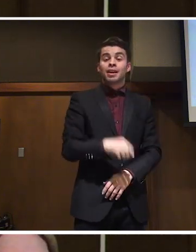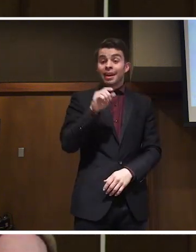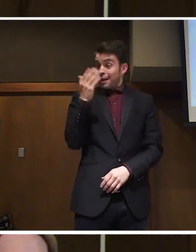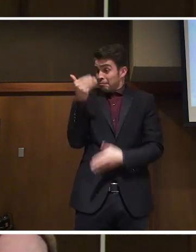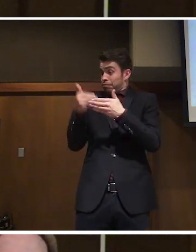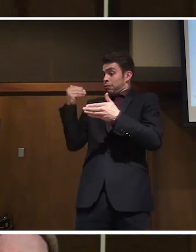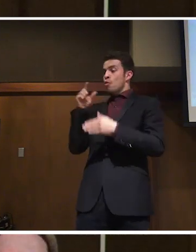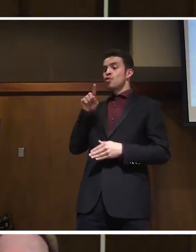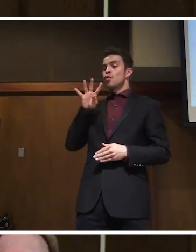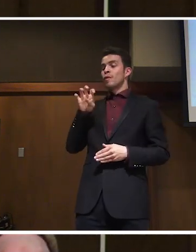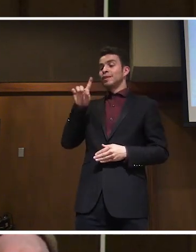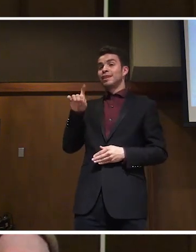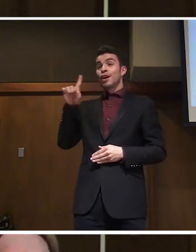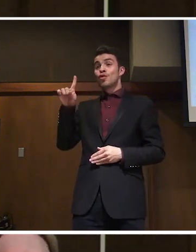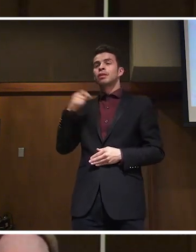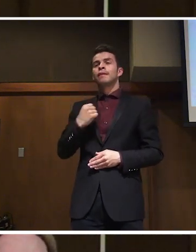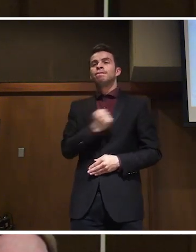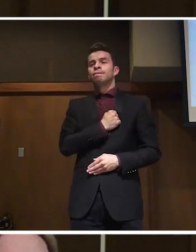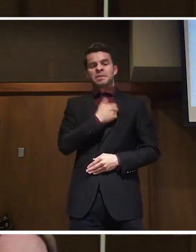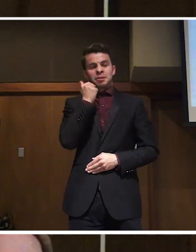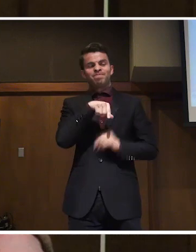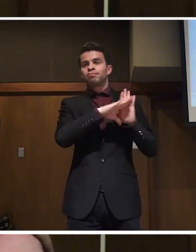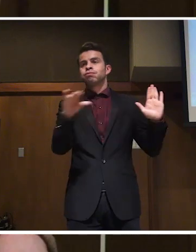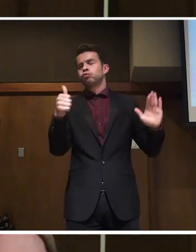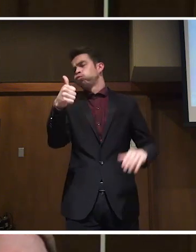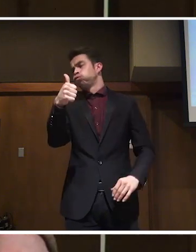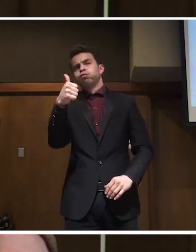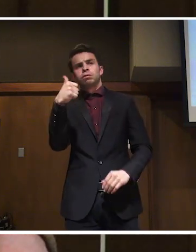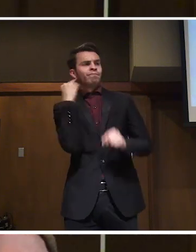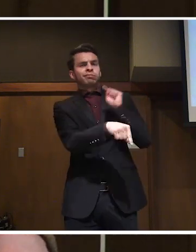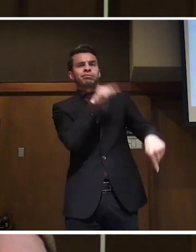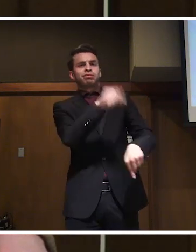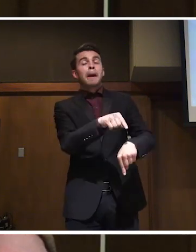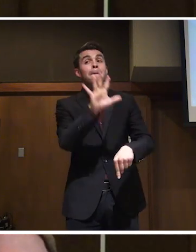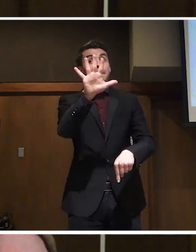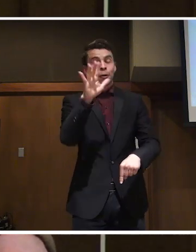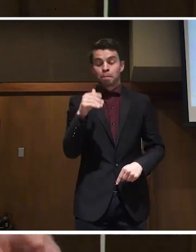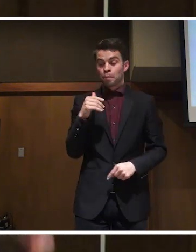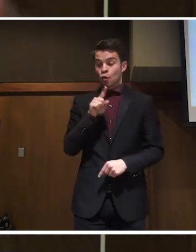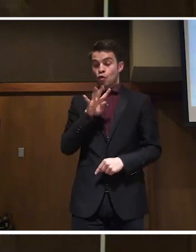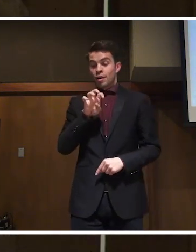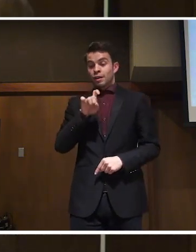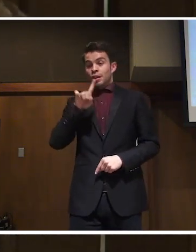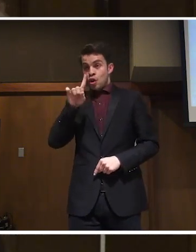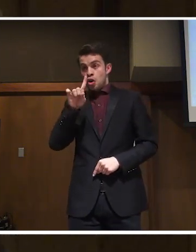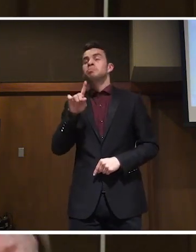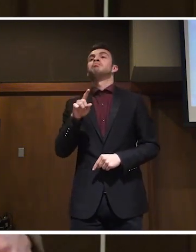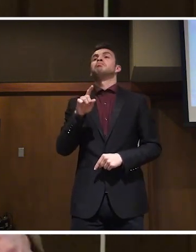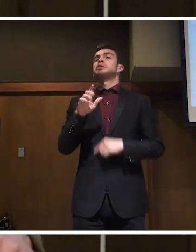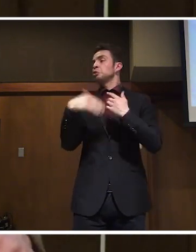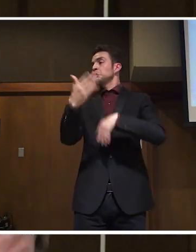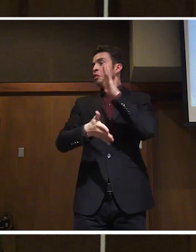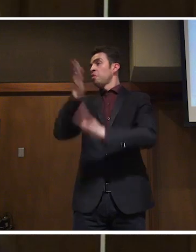aficionado a la Luis Ángel Arango. Claro que en esos años sufrí cosas que después, apenas llegué, dije, oiga, todavía siguen haciendo esto,